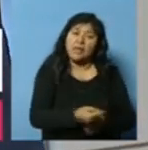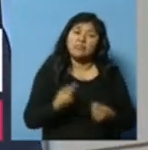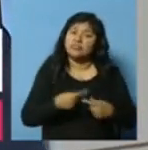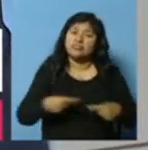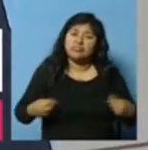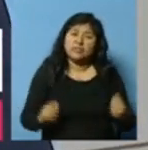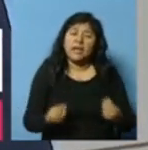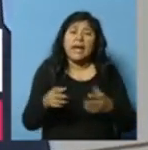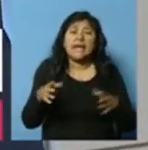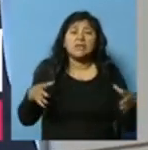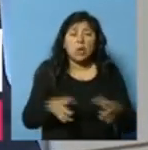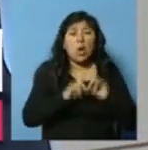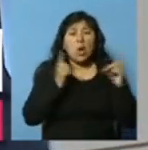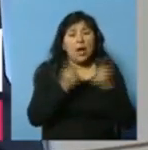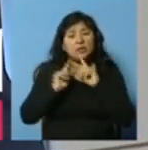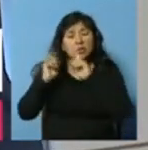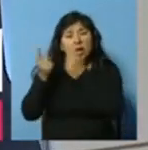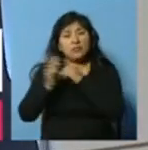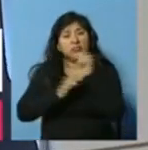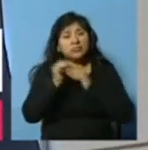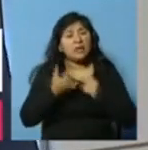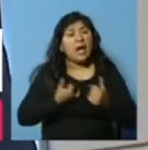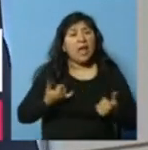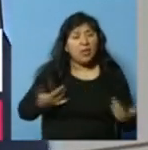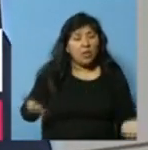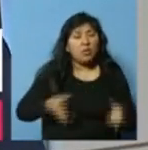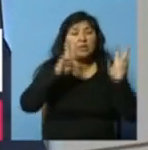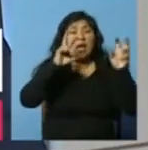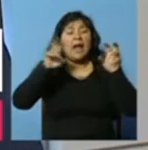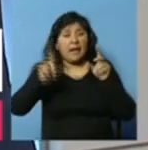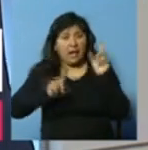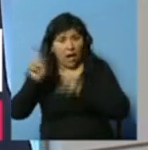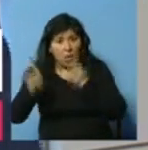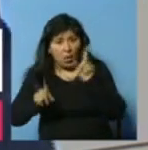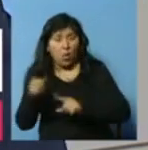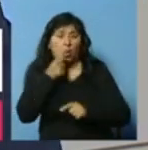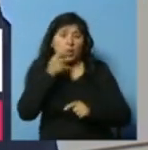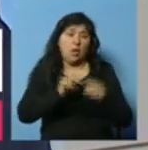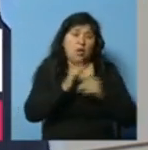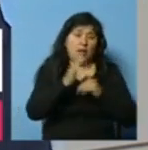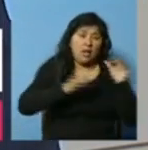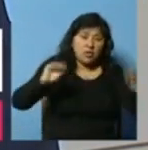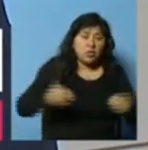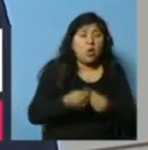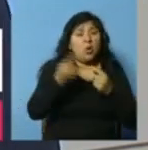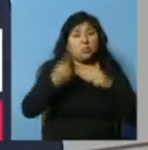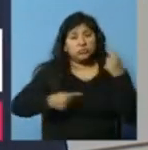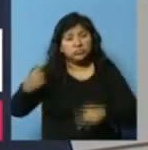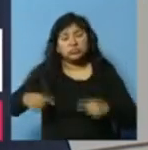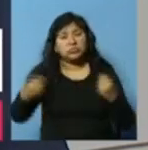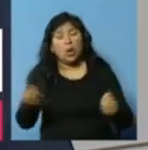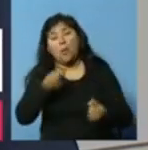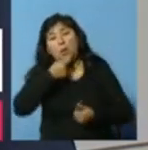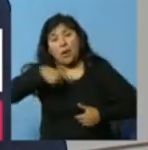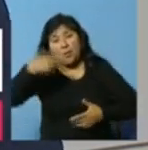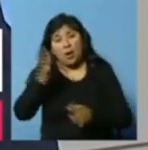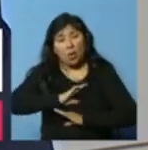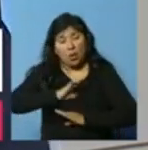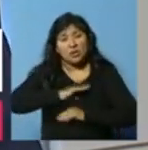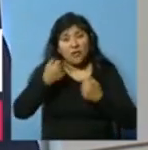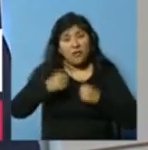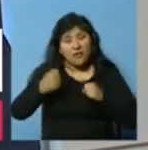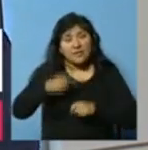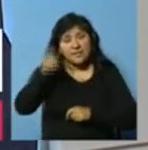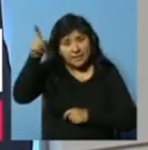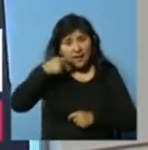que faltan las sedes que hay algunas que están en alquiler que no están en condiciones como se verifica en palpalá las sedes